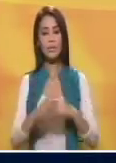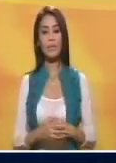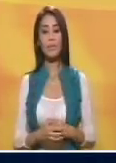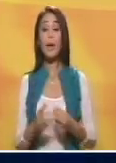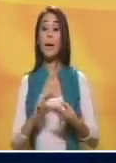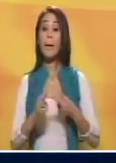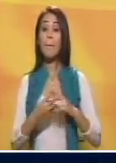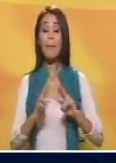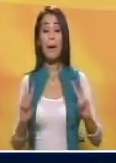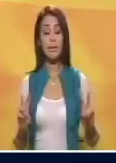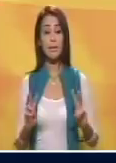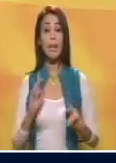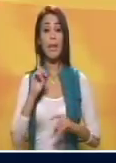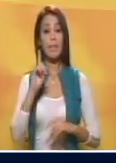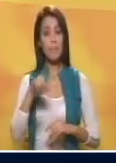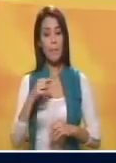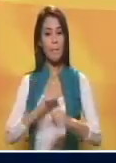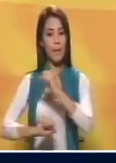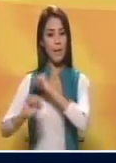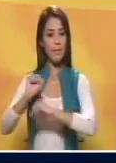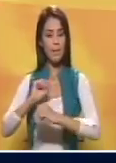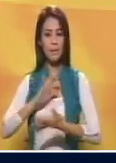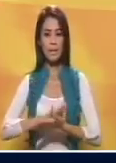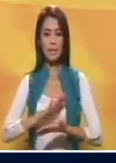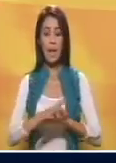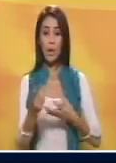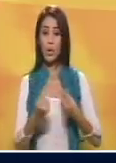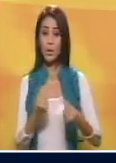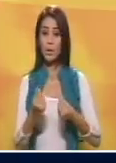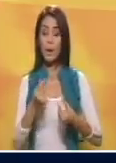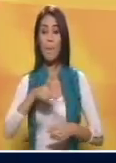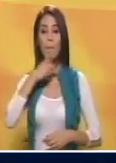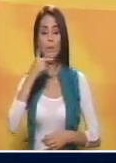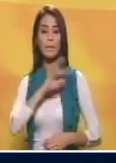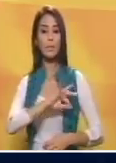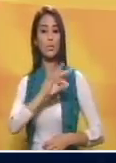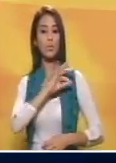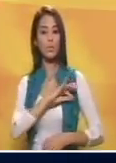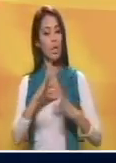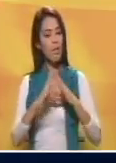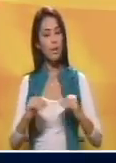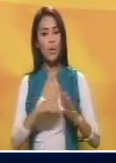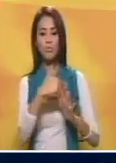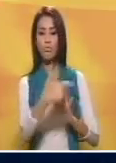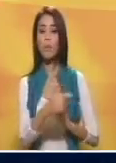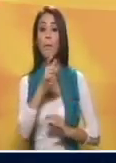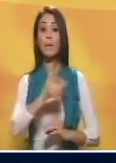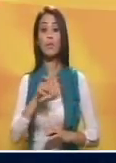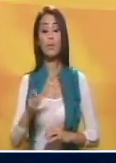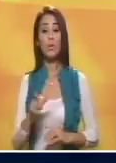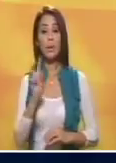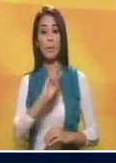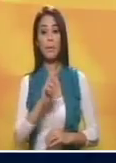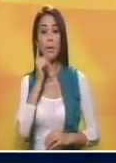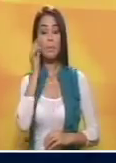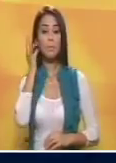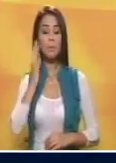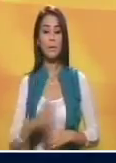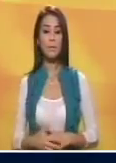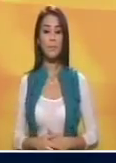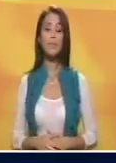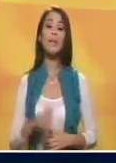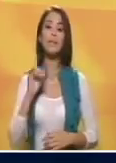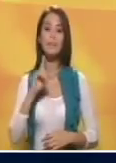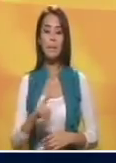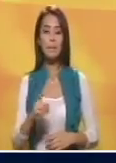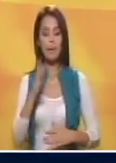es la preservación y la defensa de la tranquilidad económica, política, social de todos los venezolanos y las venezolanas y el blindaje de